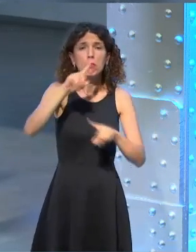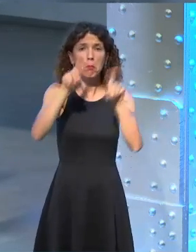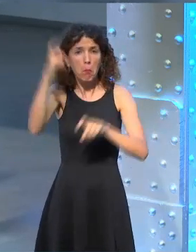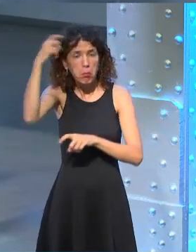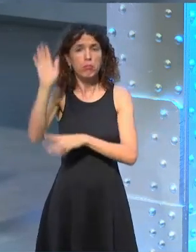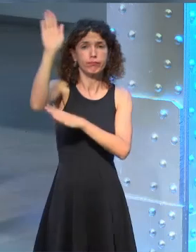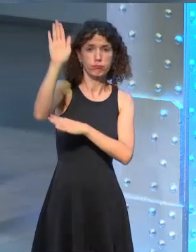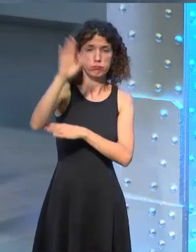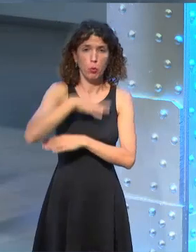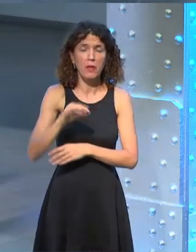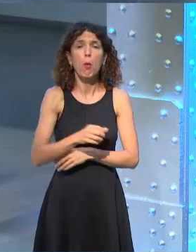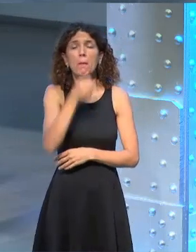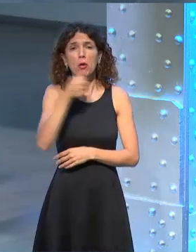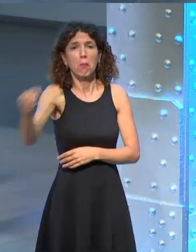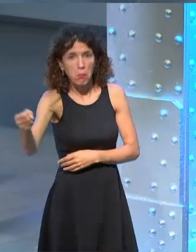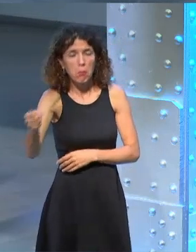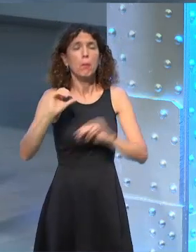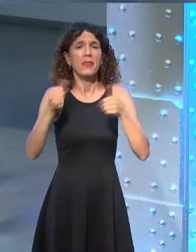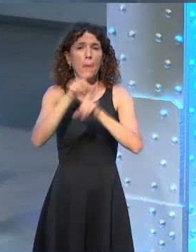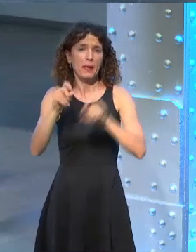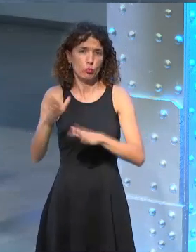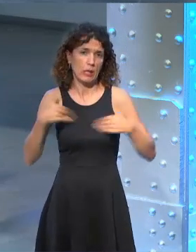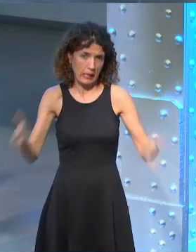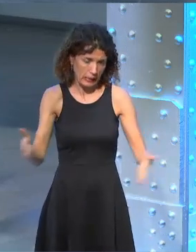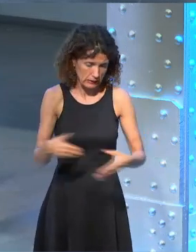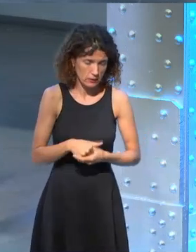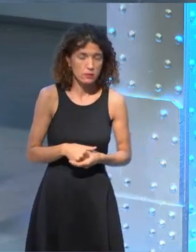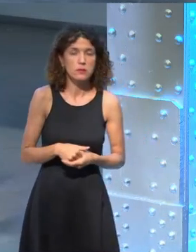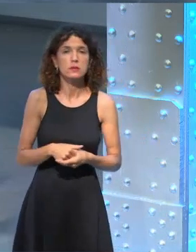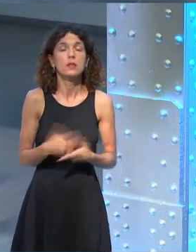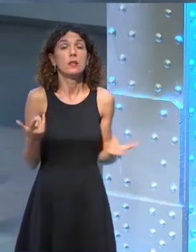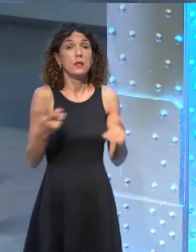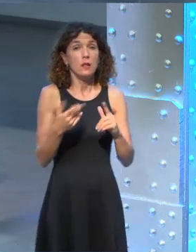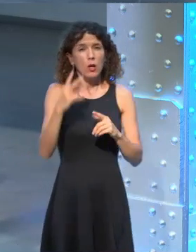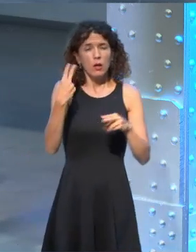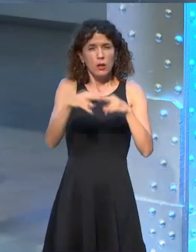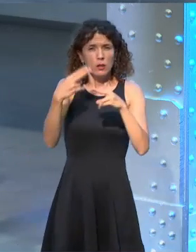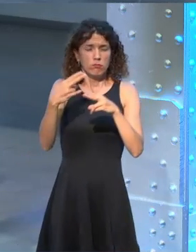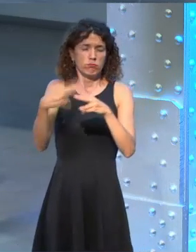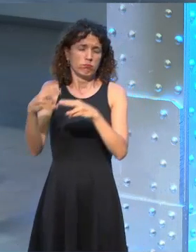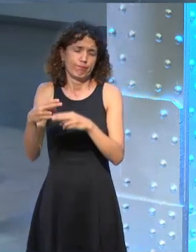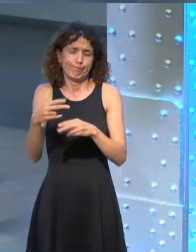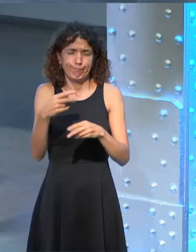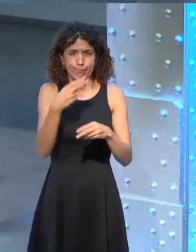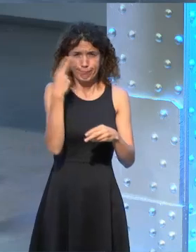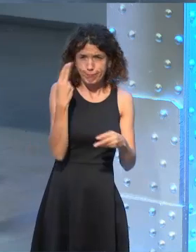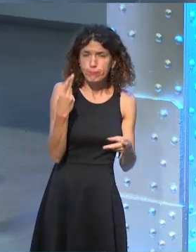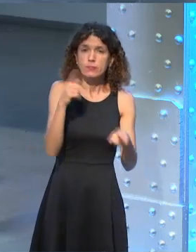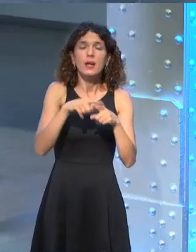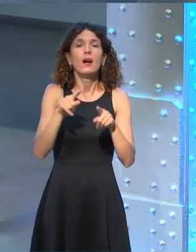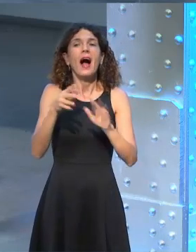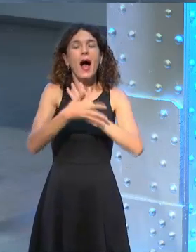pregunta, levantáis la mano, os pasamos un micrófono y formuláis la pregunta. En fin, habéis hablado de cosas interesantísimas, habéis colocado la primera piedra